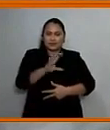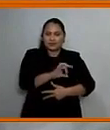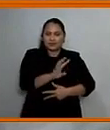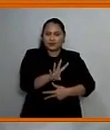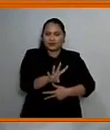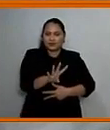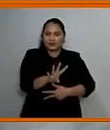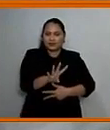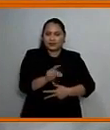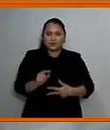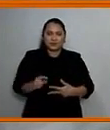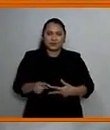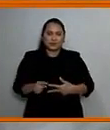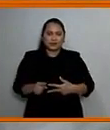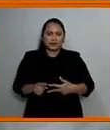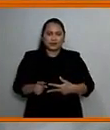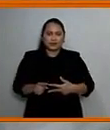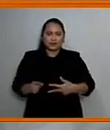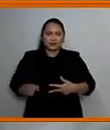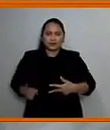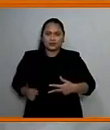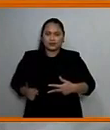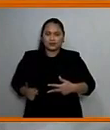84 el segundo número